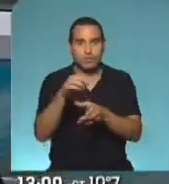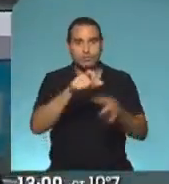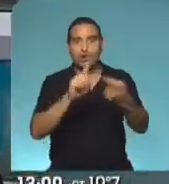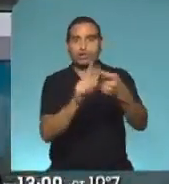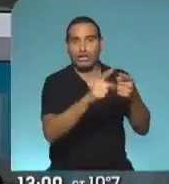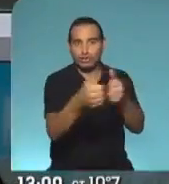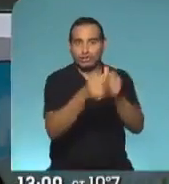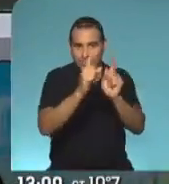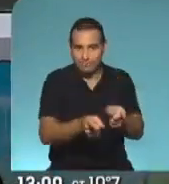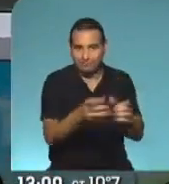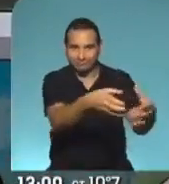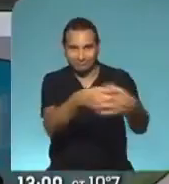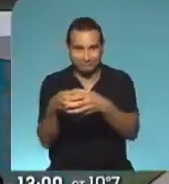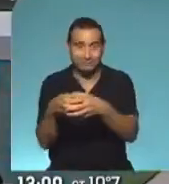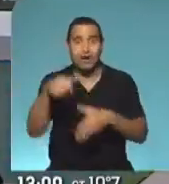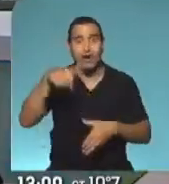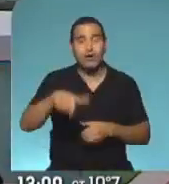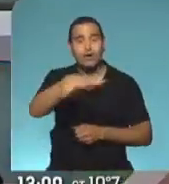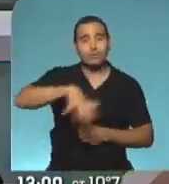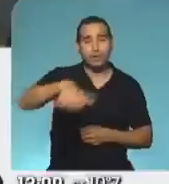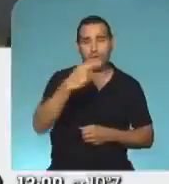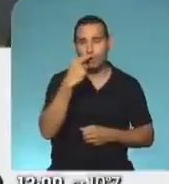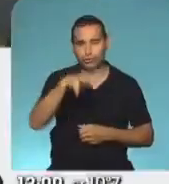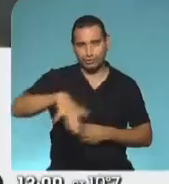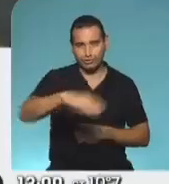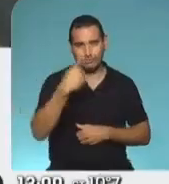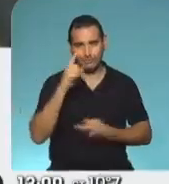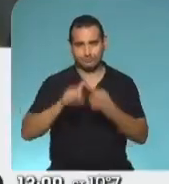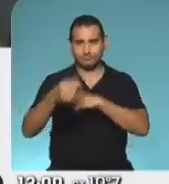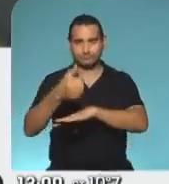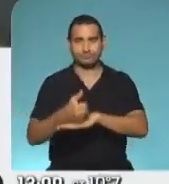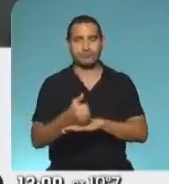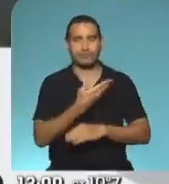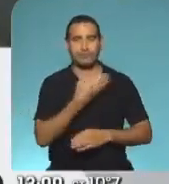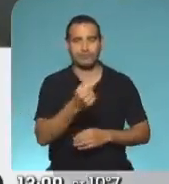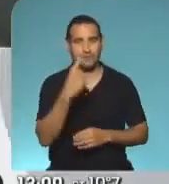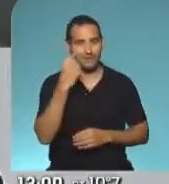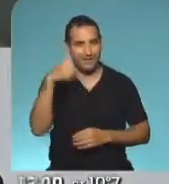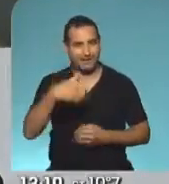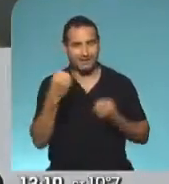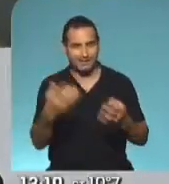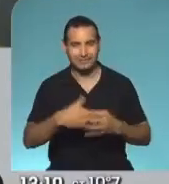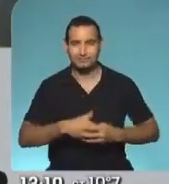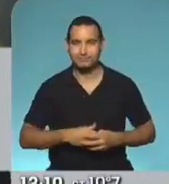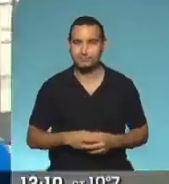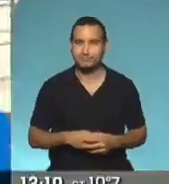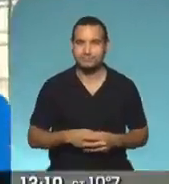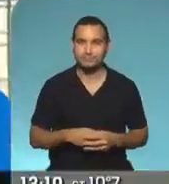alrededor. En estos días está en el barrio de Balvanera. Allí estamos en vivo con nuestra compañera Fabiana Farrucci. Fabi, ¿cómo estás?